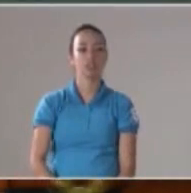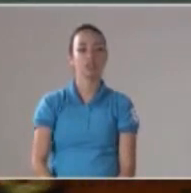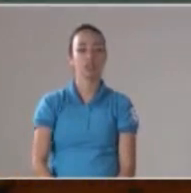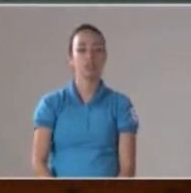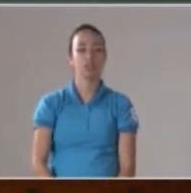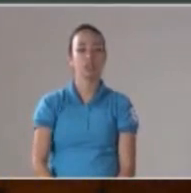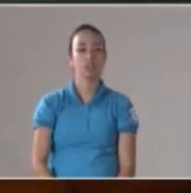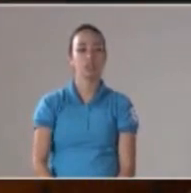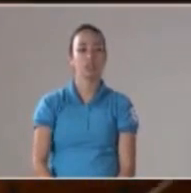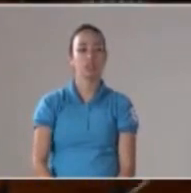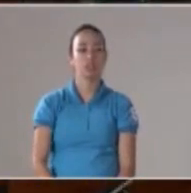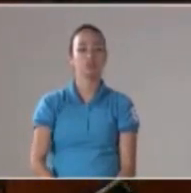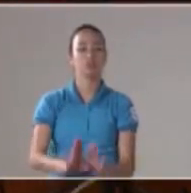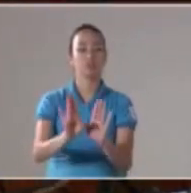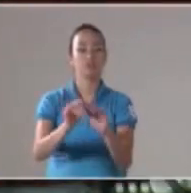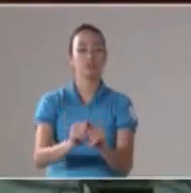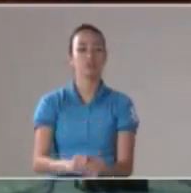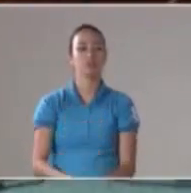Mire pues,